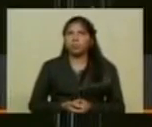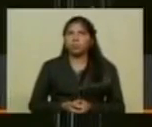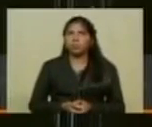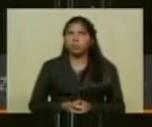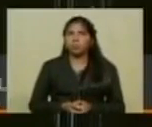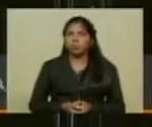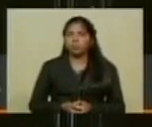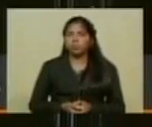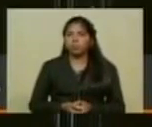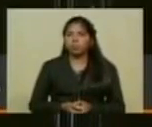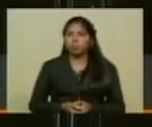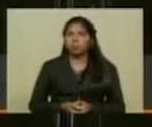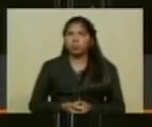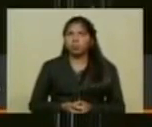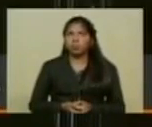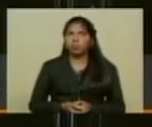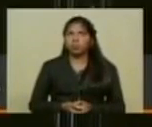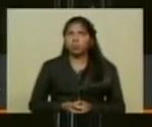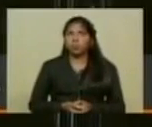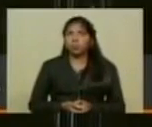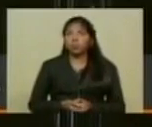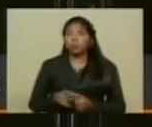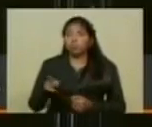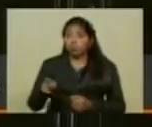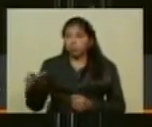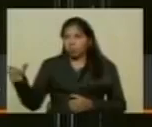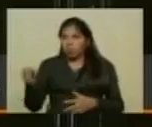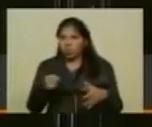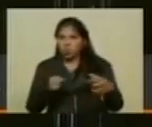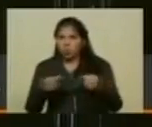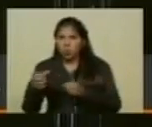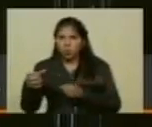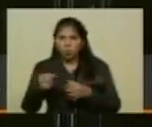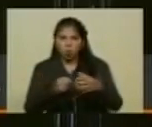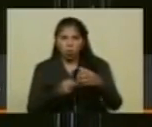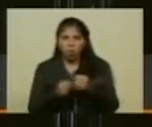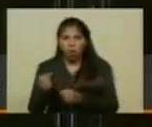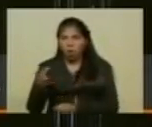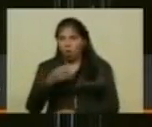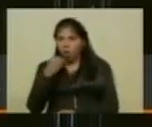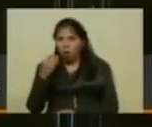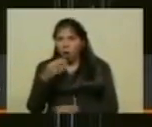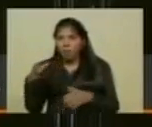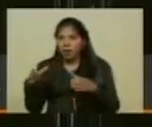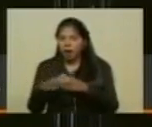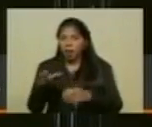que utilizó fuerzas nacionales de la oposición y la derecha